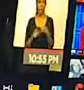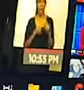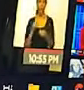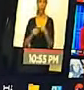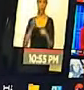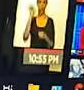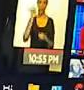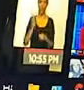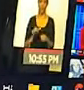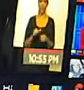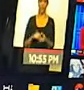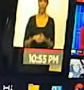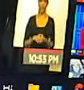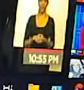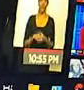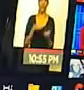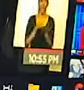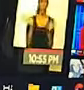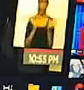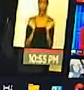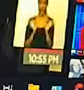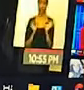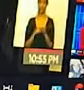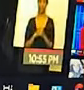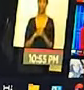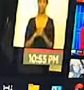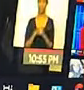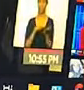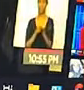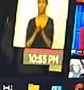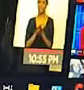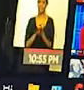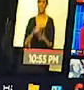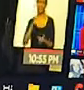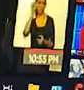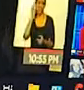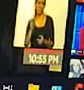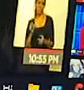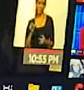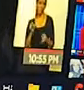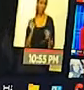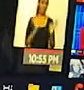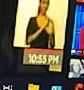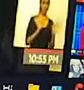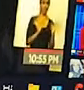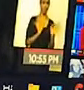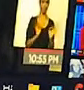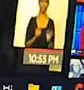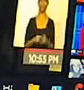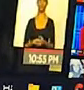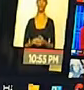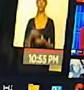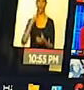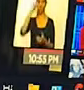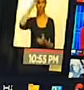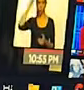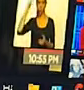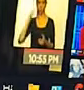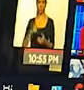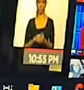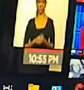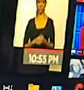¿no? Sobre la nada, sobre el ser y la nada, como diría el señor Jean-Paul Sartre.